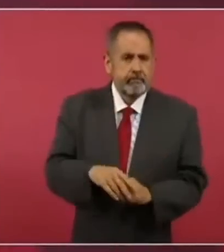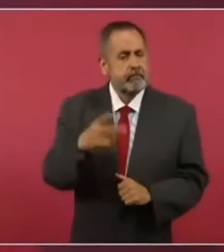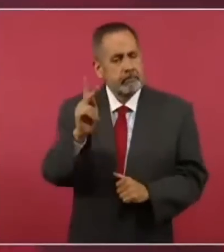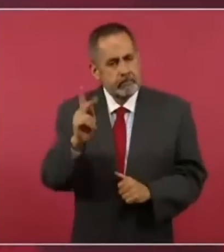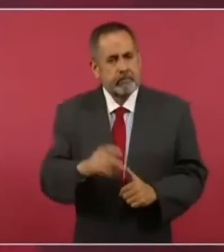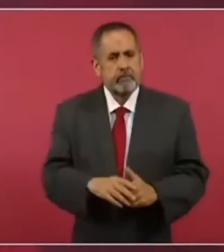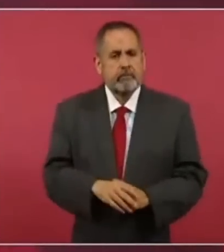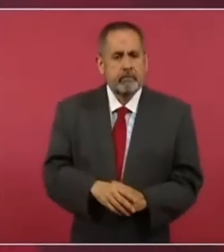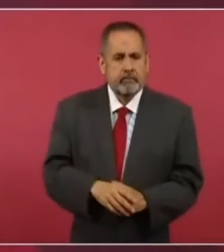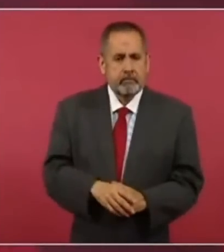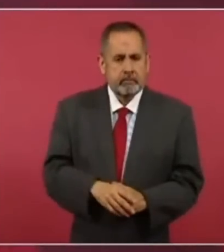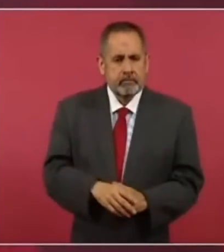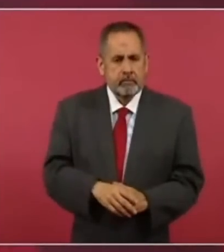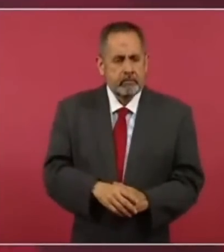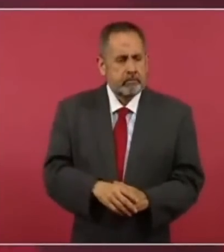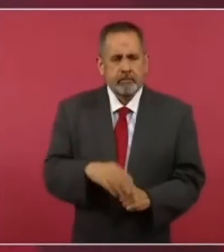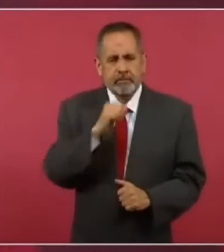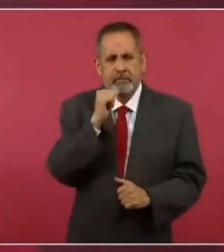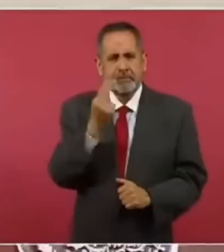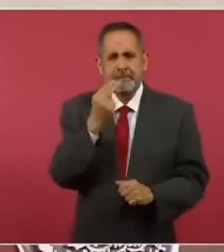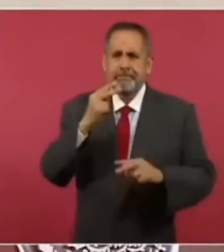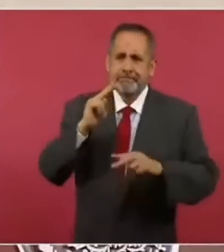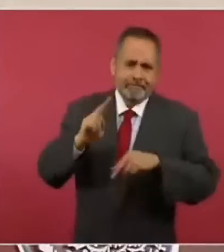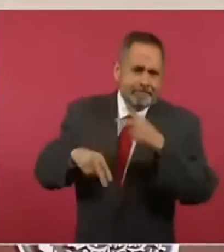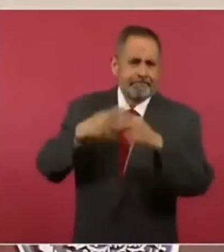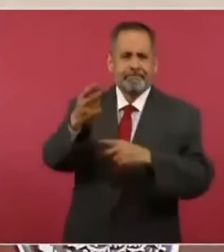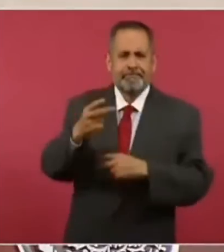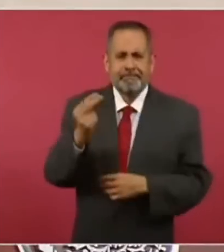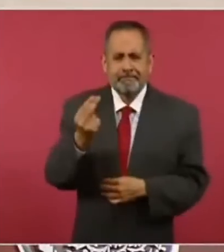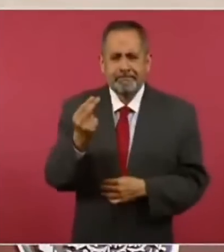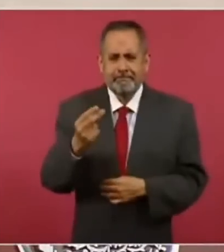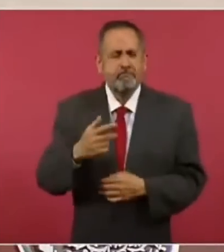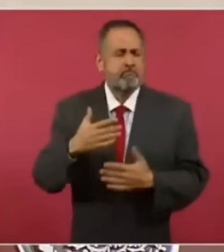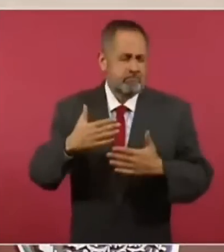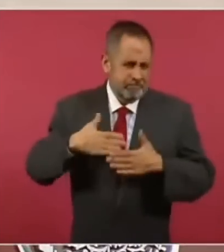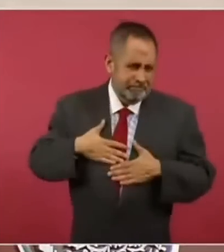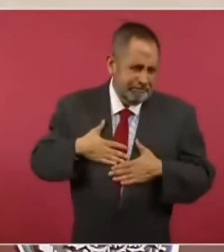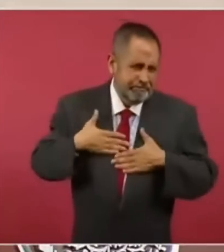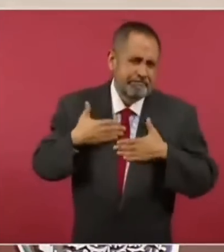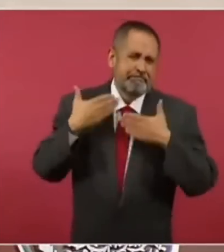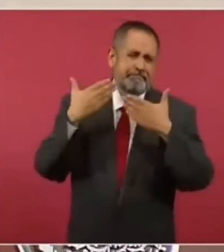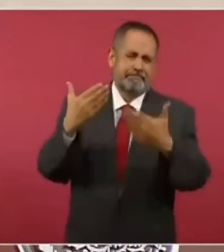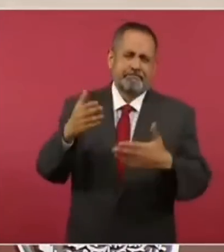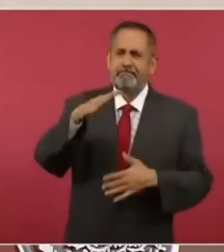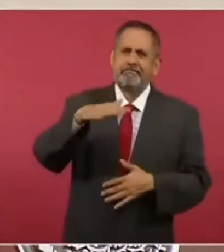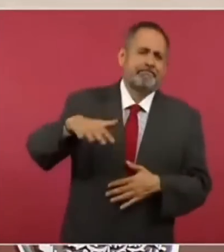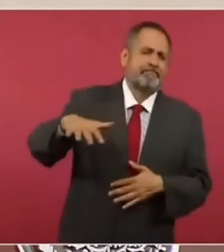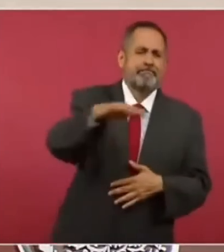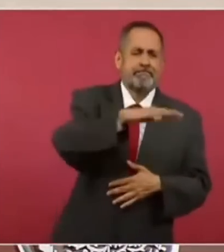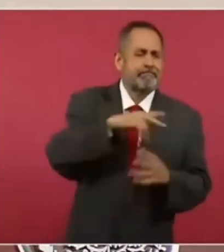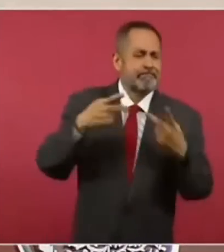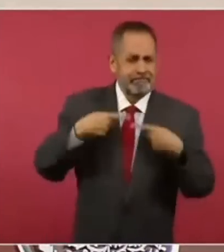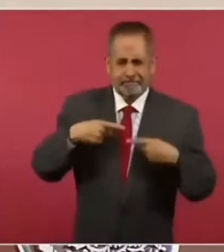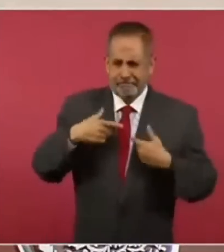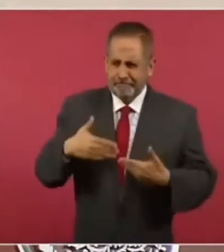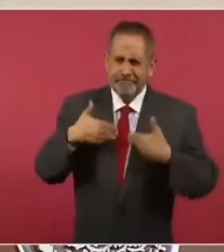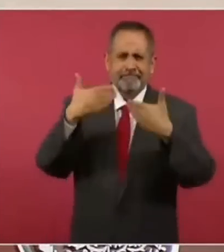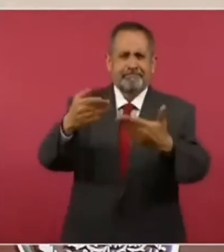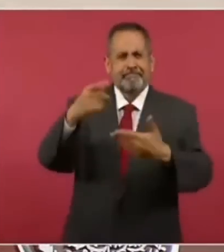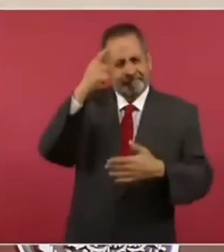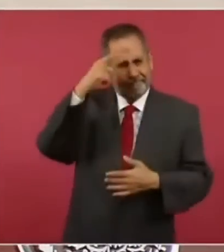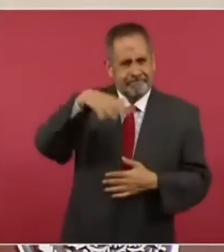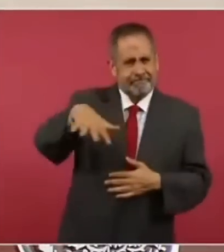Pero sin ir allá, yo tengo mucha confianza en la gente